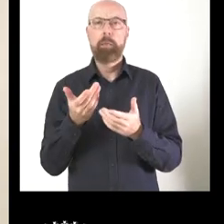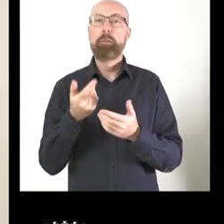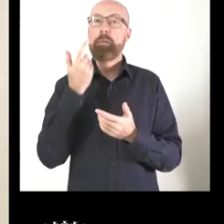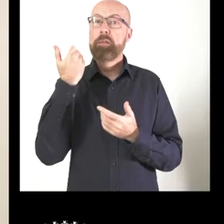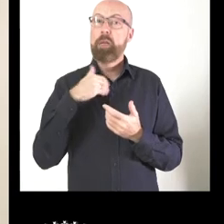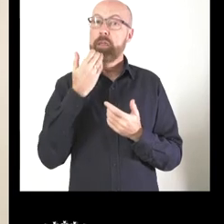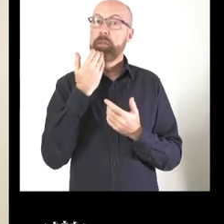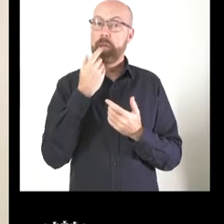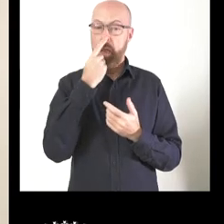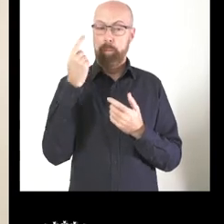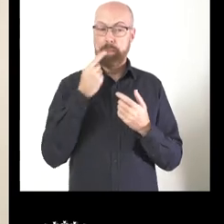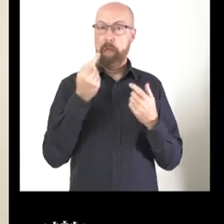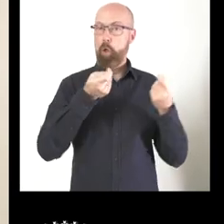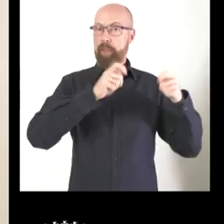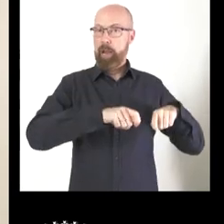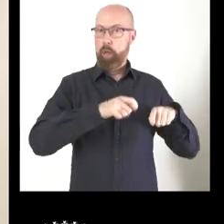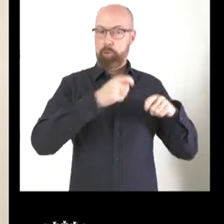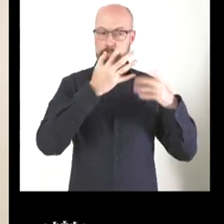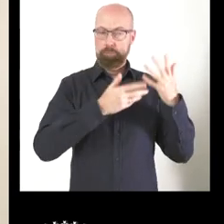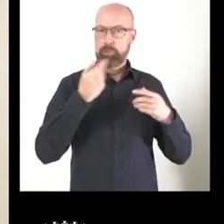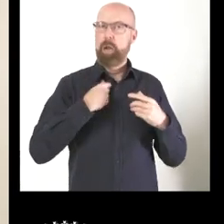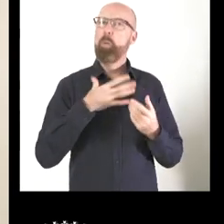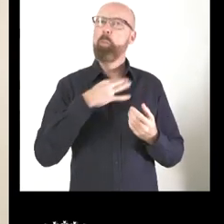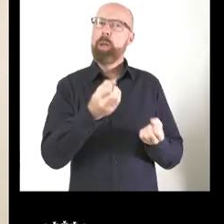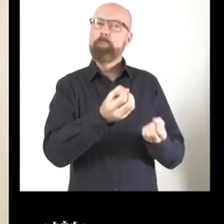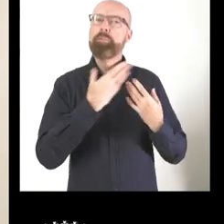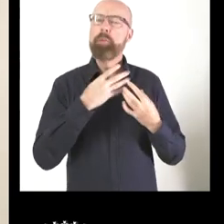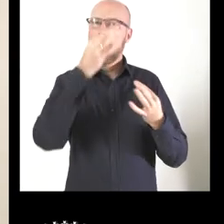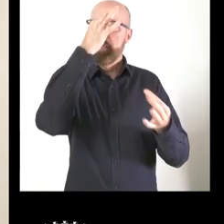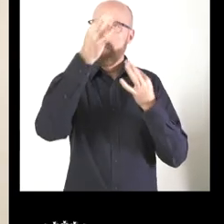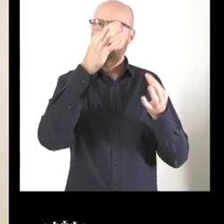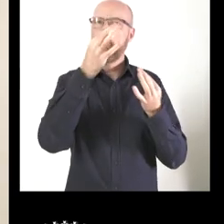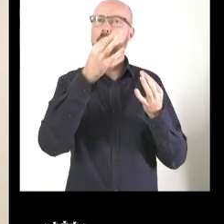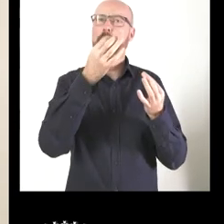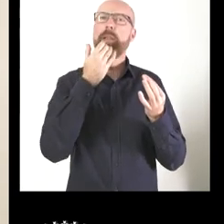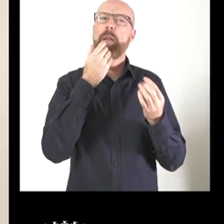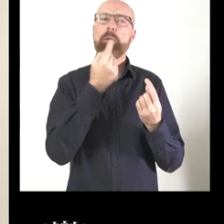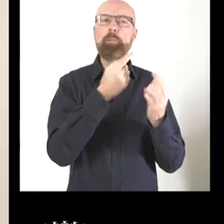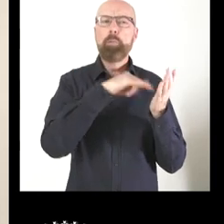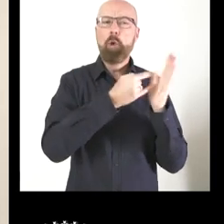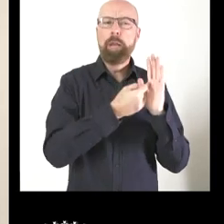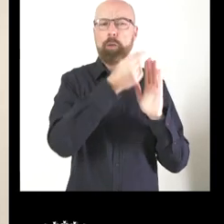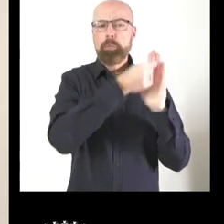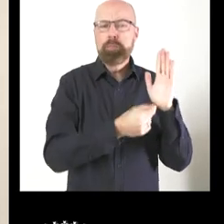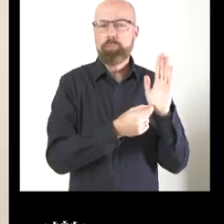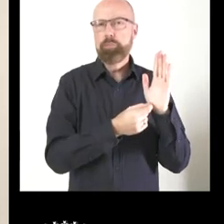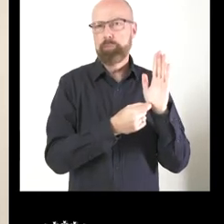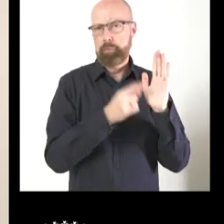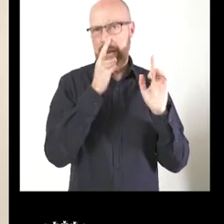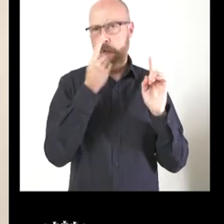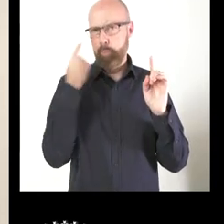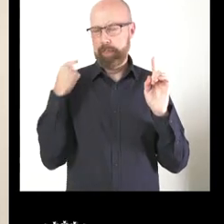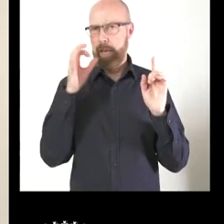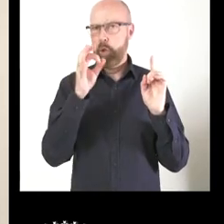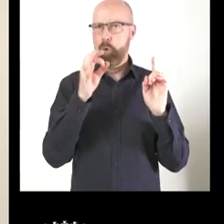cerrado el ejercicio y me podrían facilitar los datos sobre los grados y porcentajes de ejecución de las cuentas de 2022 en cada